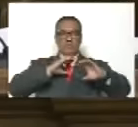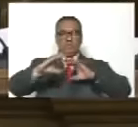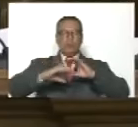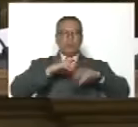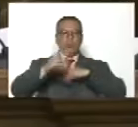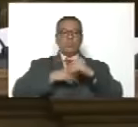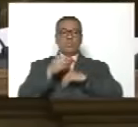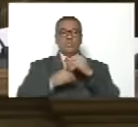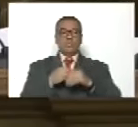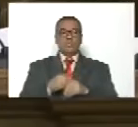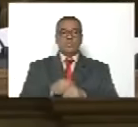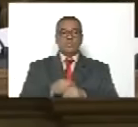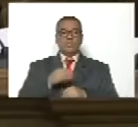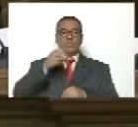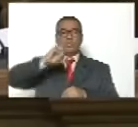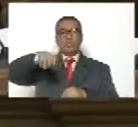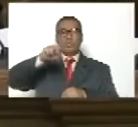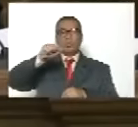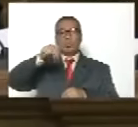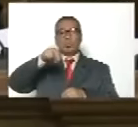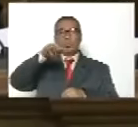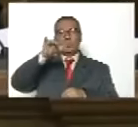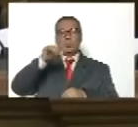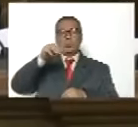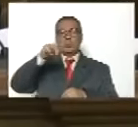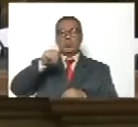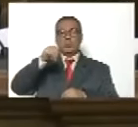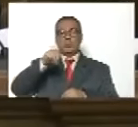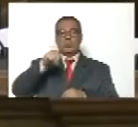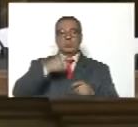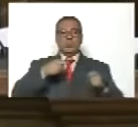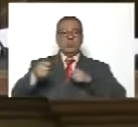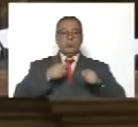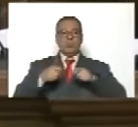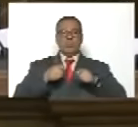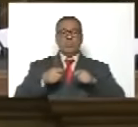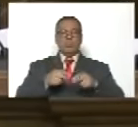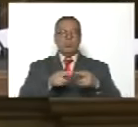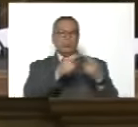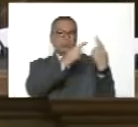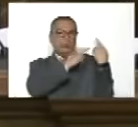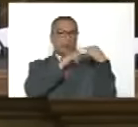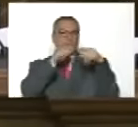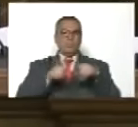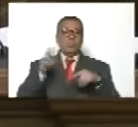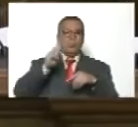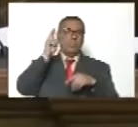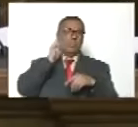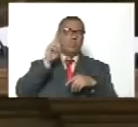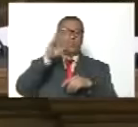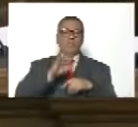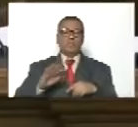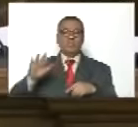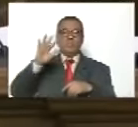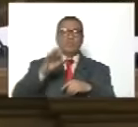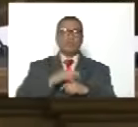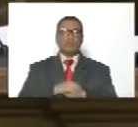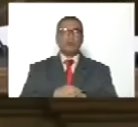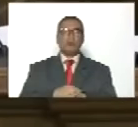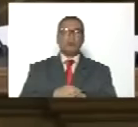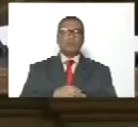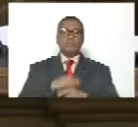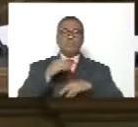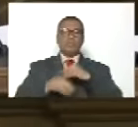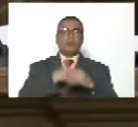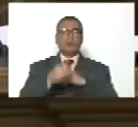Comunicación suscrita por el ciudadano Josnel Peraza Machado, Contralor General encargado de la República Bolivariana de Venezuela,